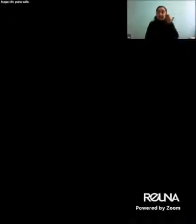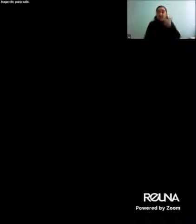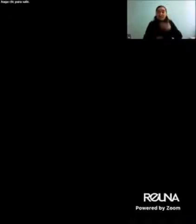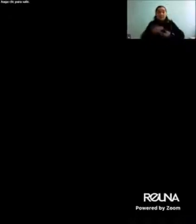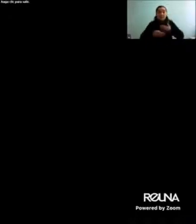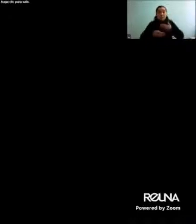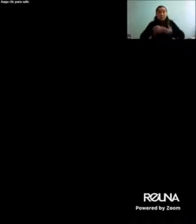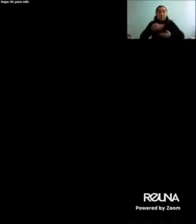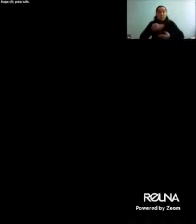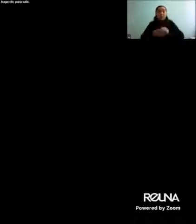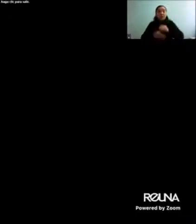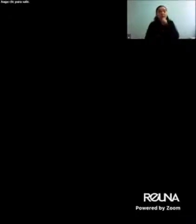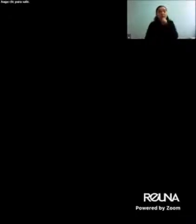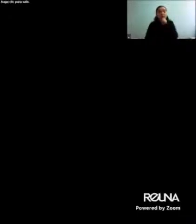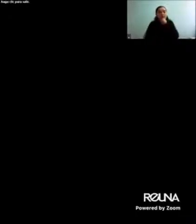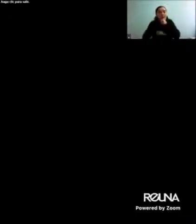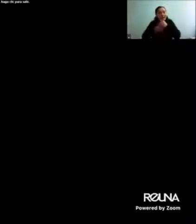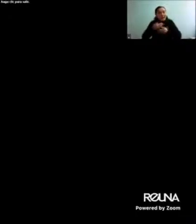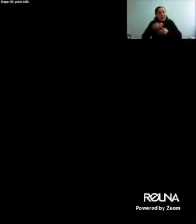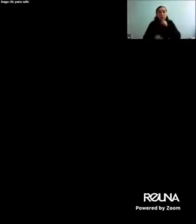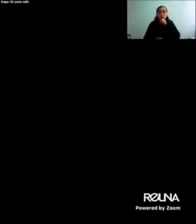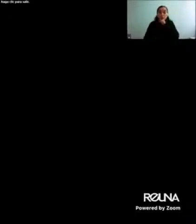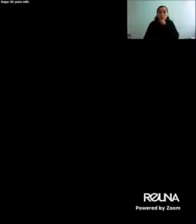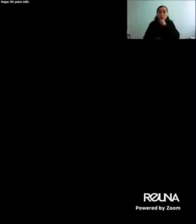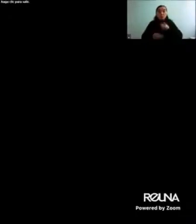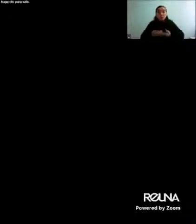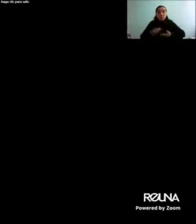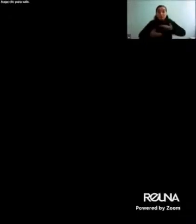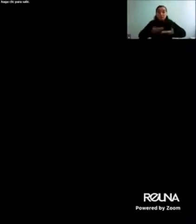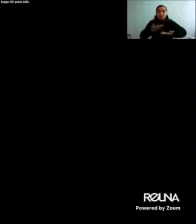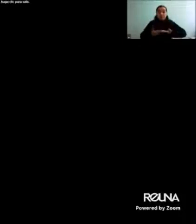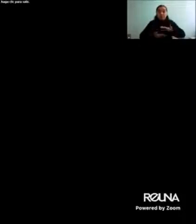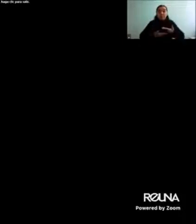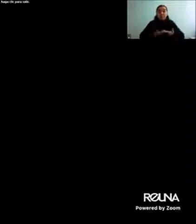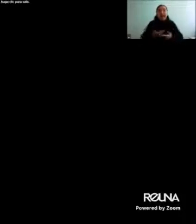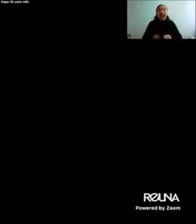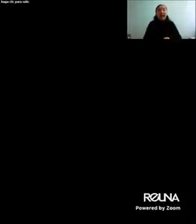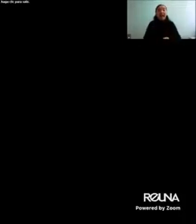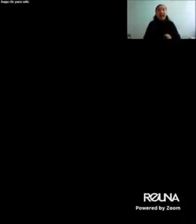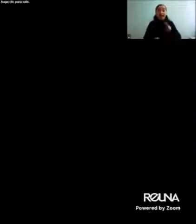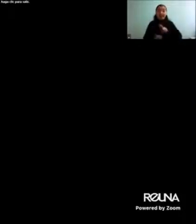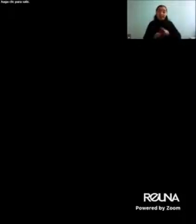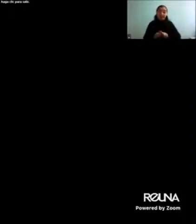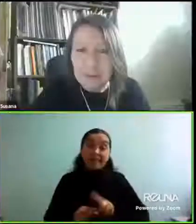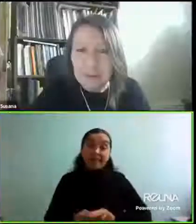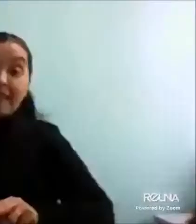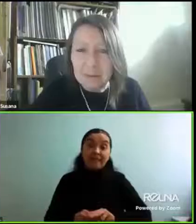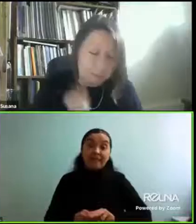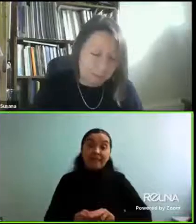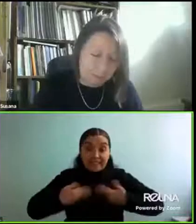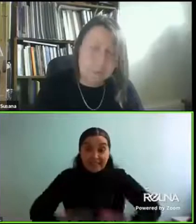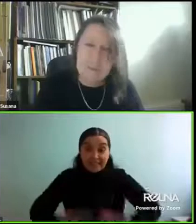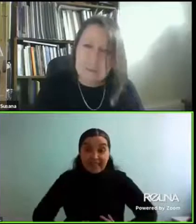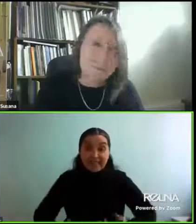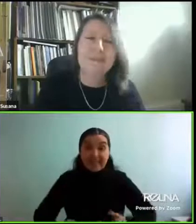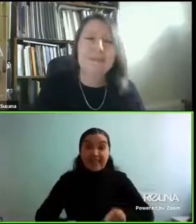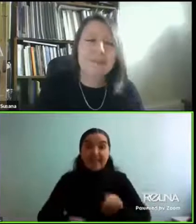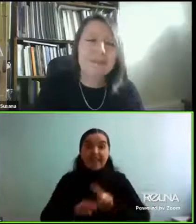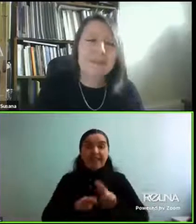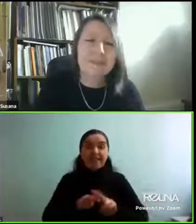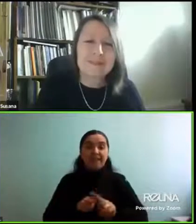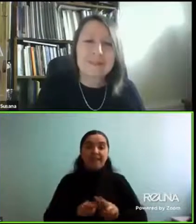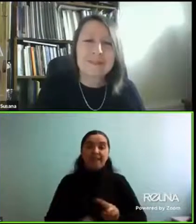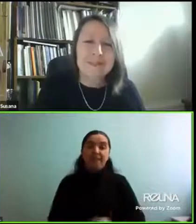envejecer es un proceso activo, así que hay que hacer desde ya algo. A ver,